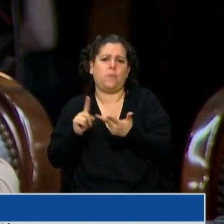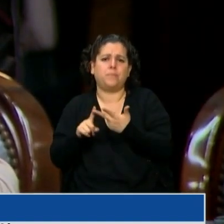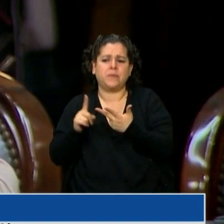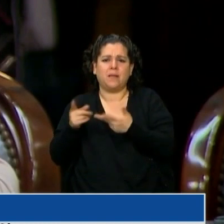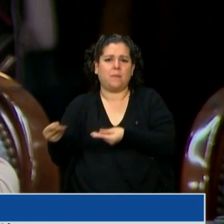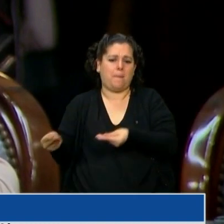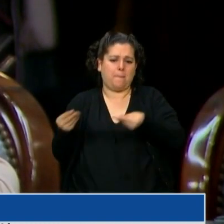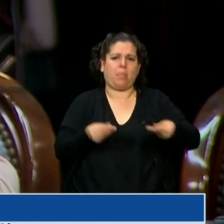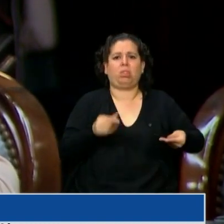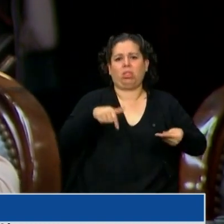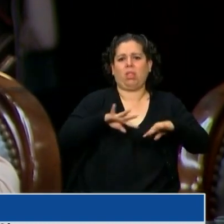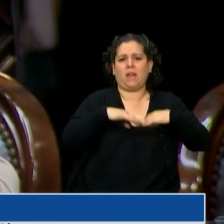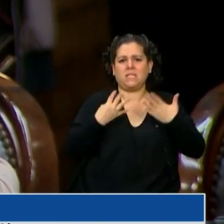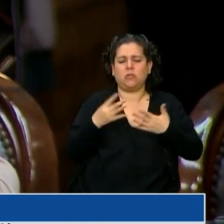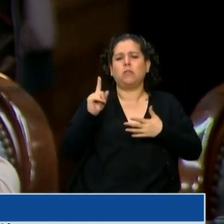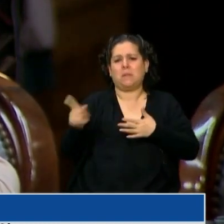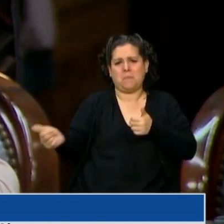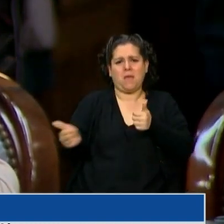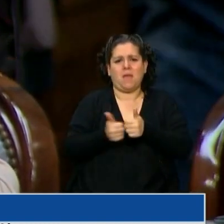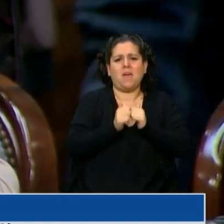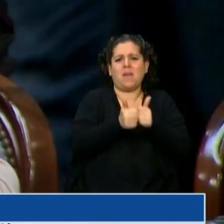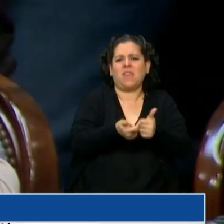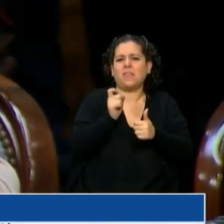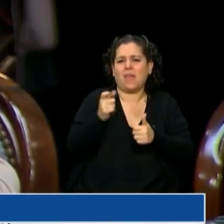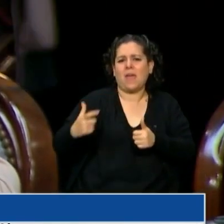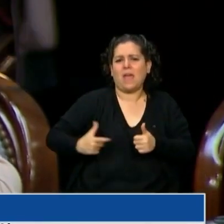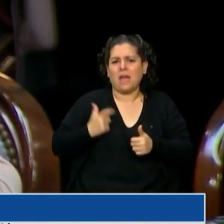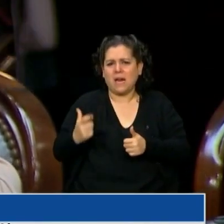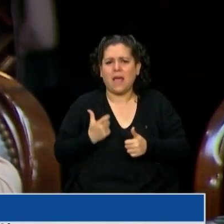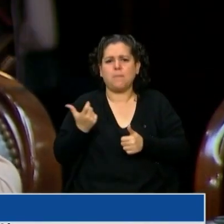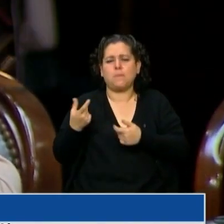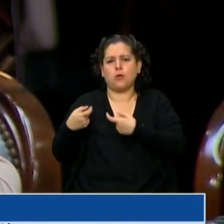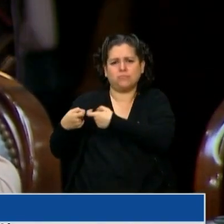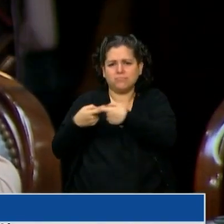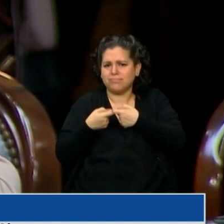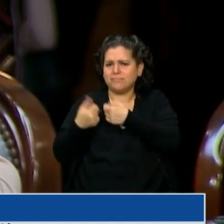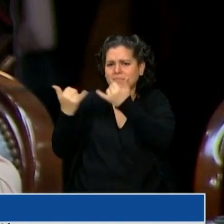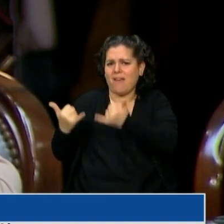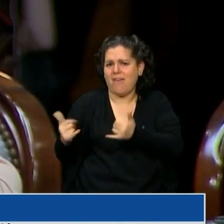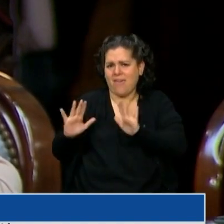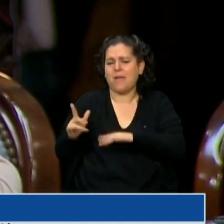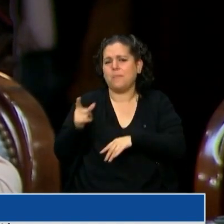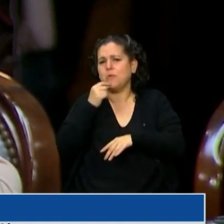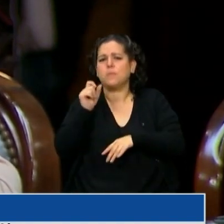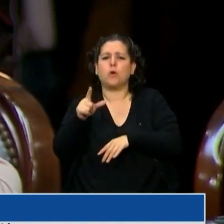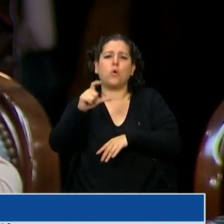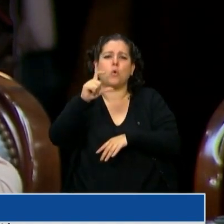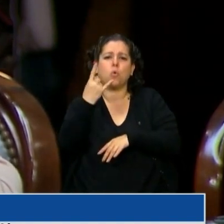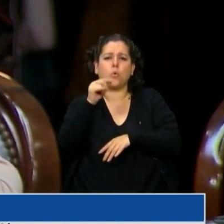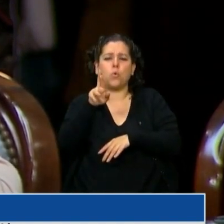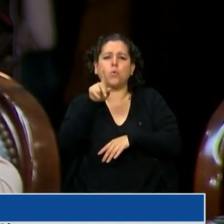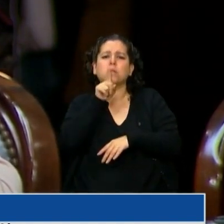a este recinto con el acompañamiento también de gremios hermanados, como el de